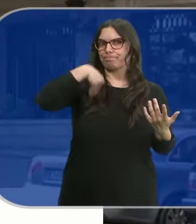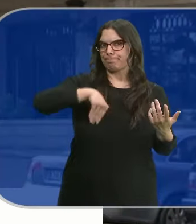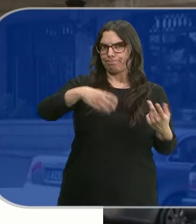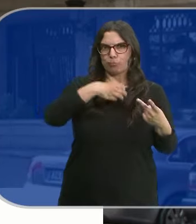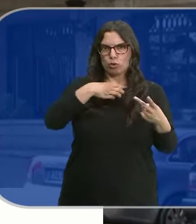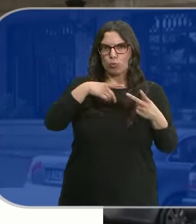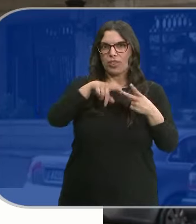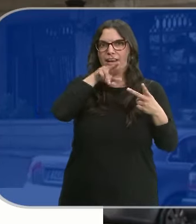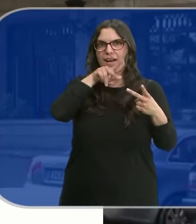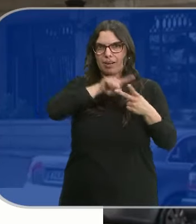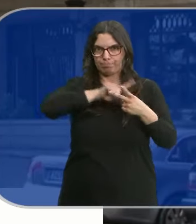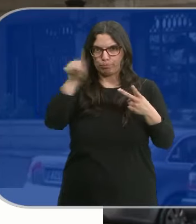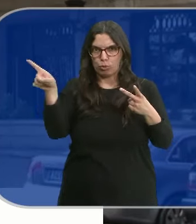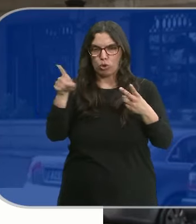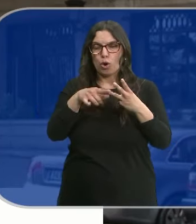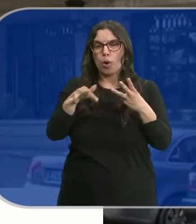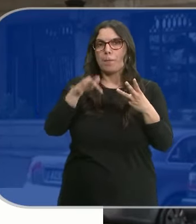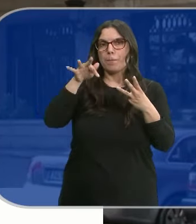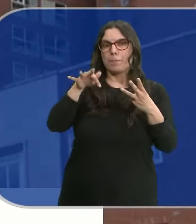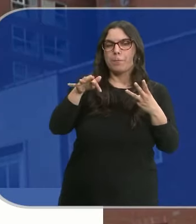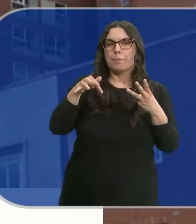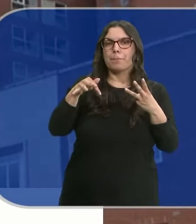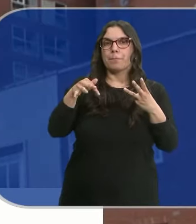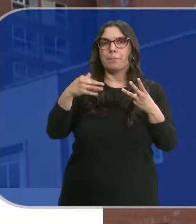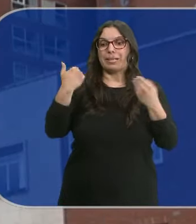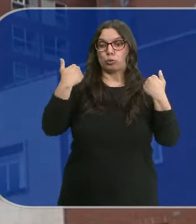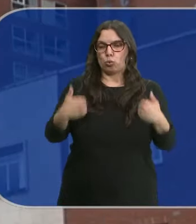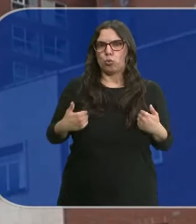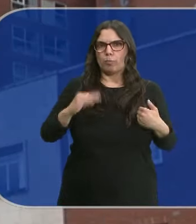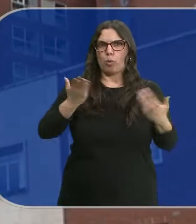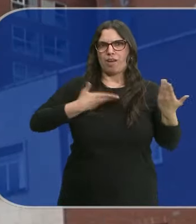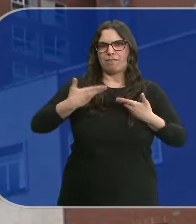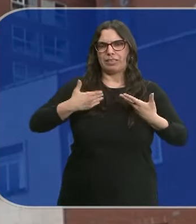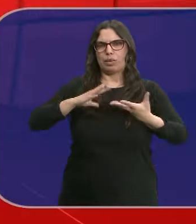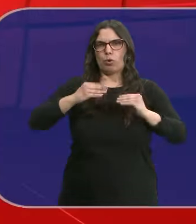alimentos ni hablar y además sufre rigidez en diferentes partes del cuerpo.